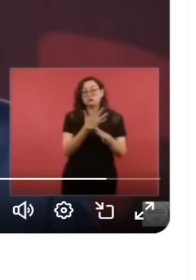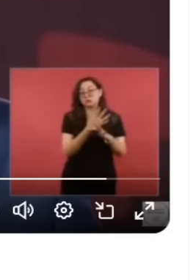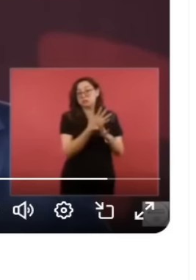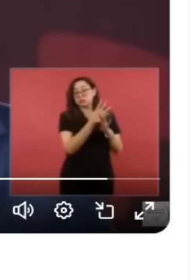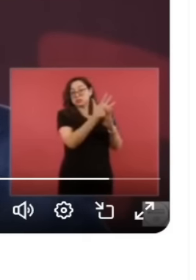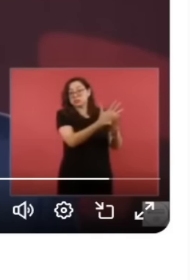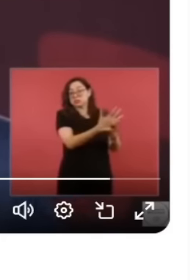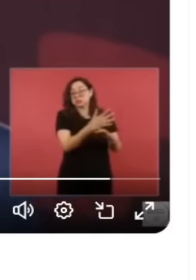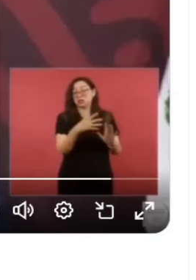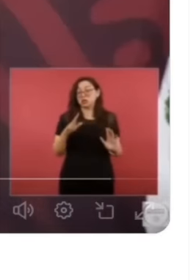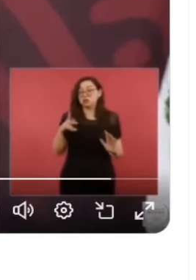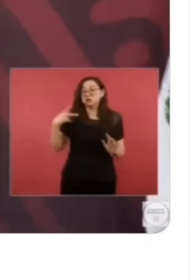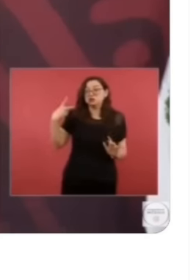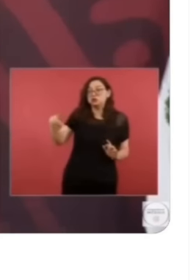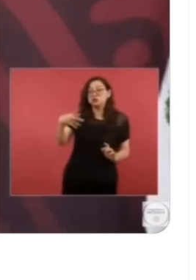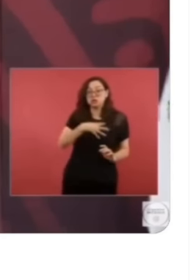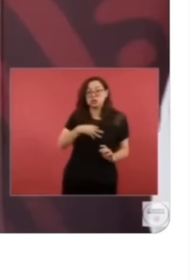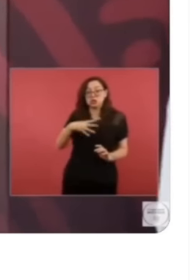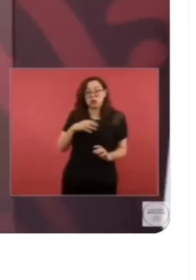O ex amigos